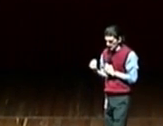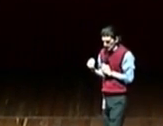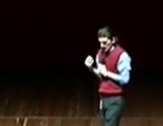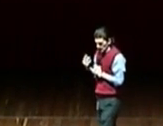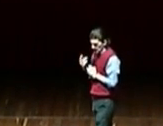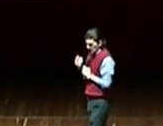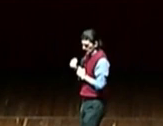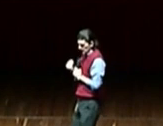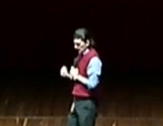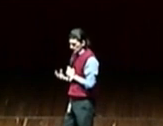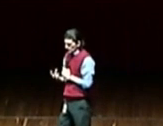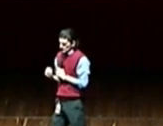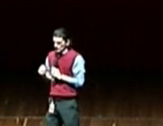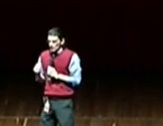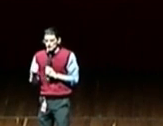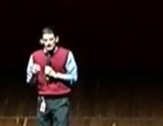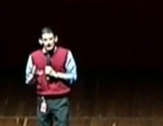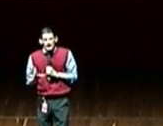desafortunadamente